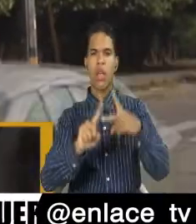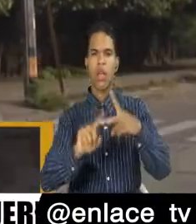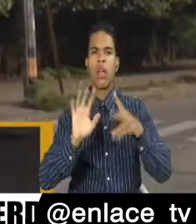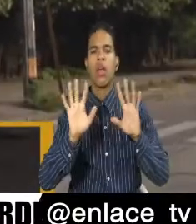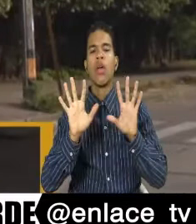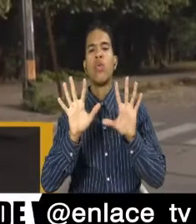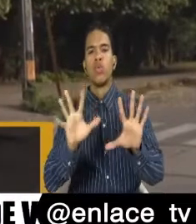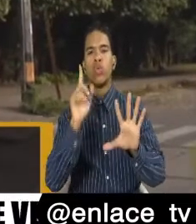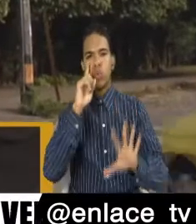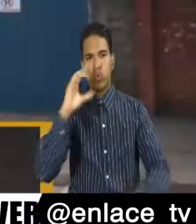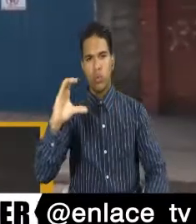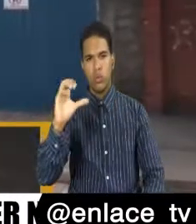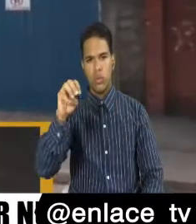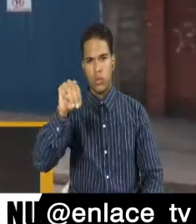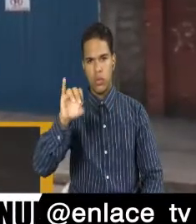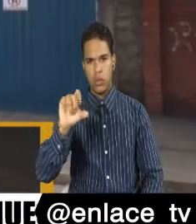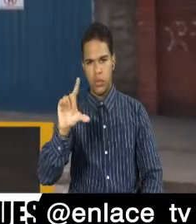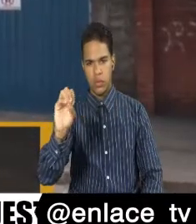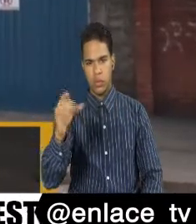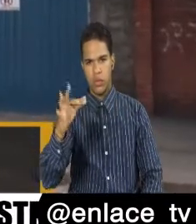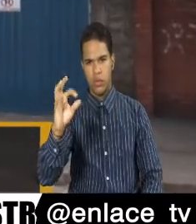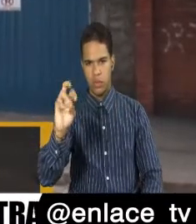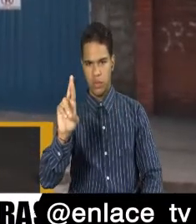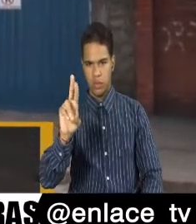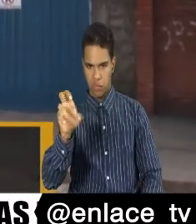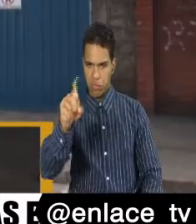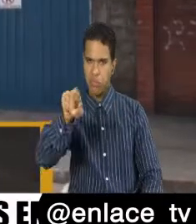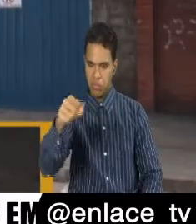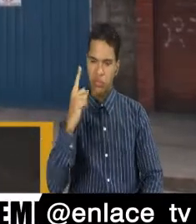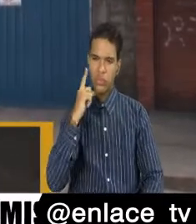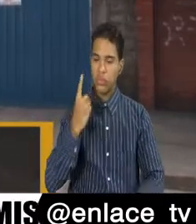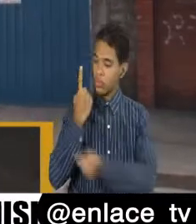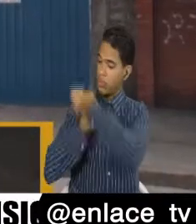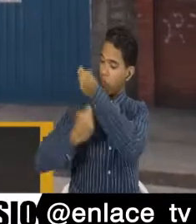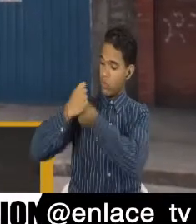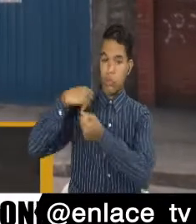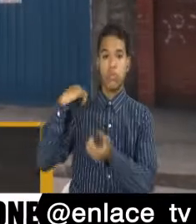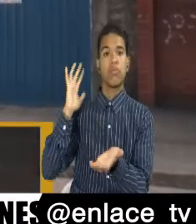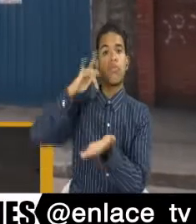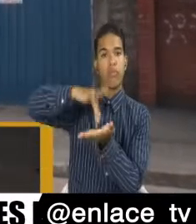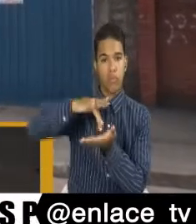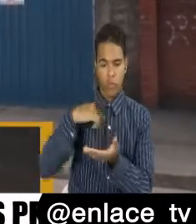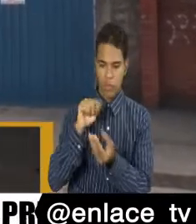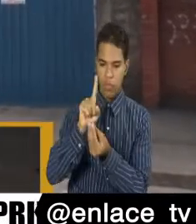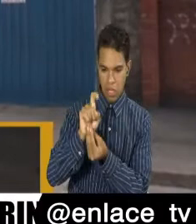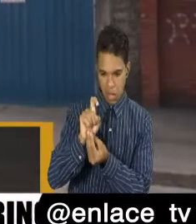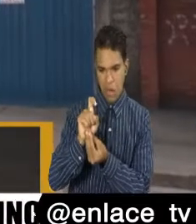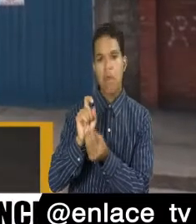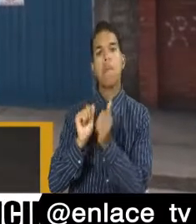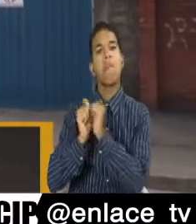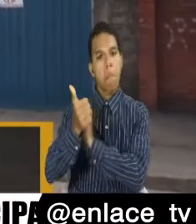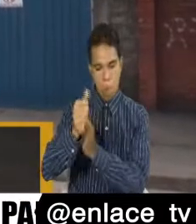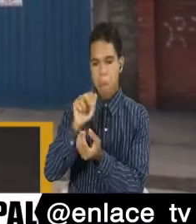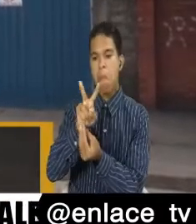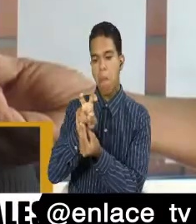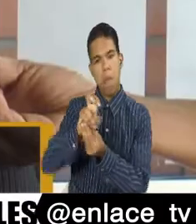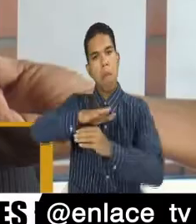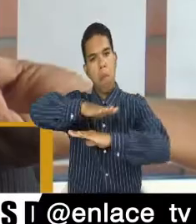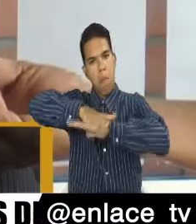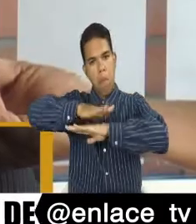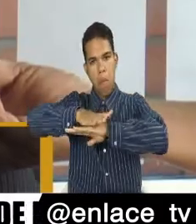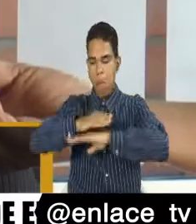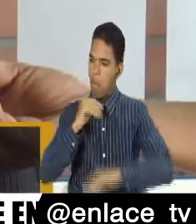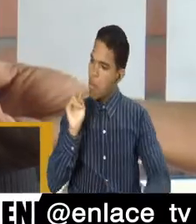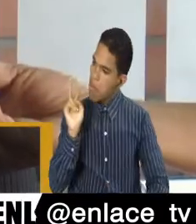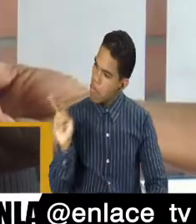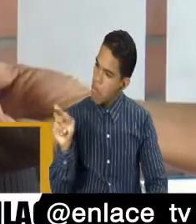Restrepo. Vino acá en el año pasado a hacer grado sexto, este año cursaba séptimo en la jornada de la tarde. Estaba